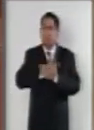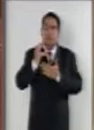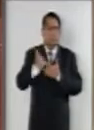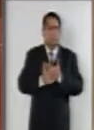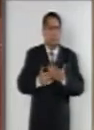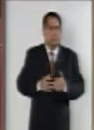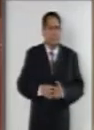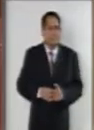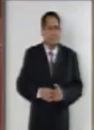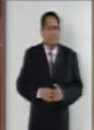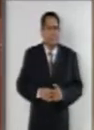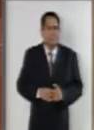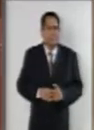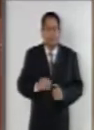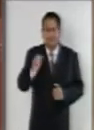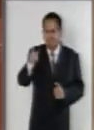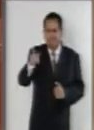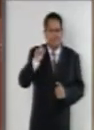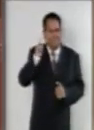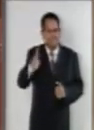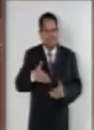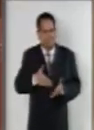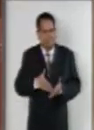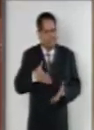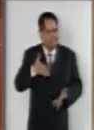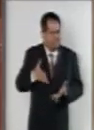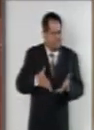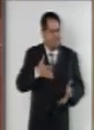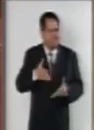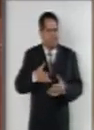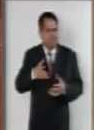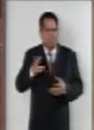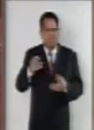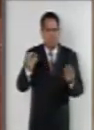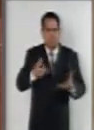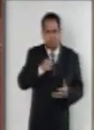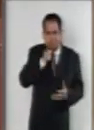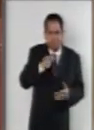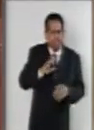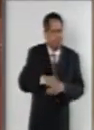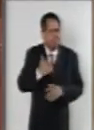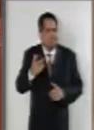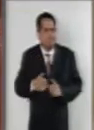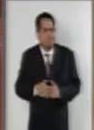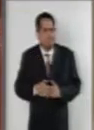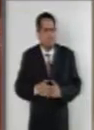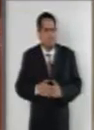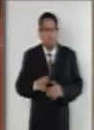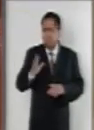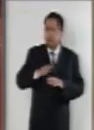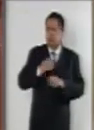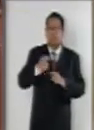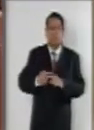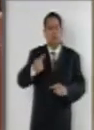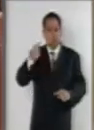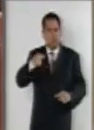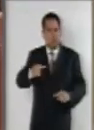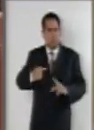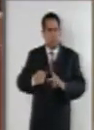proyectos. ¿Algo le impide al presidente hacer esto? ¿Por qué pudo iniciar el